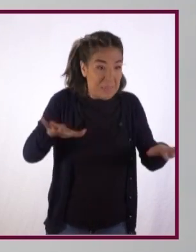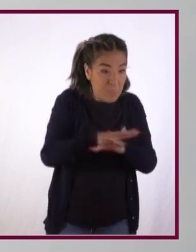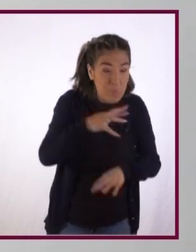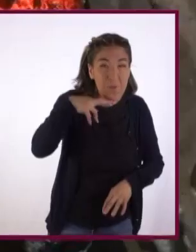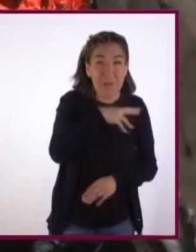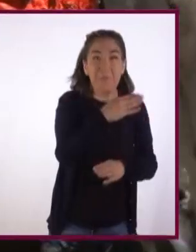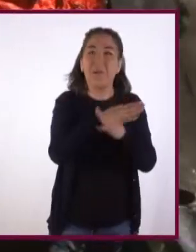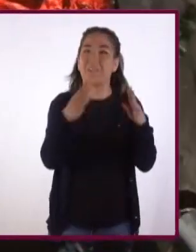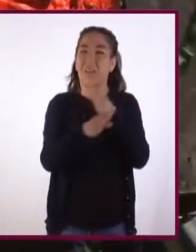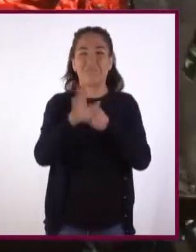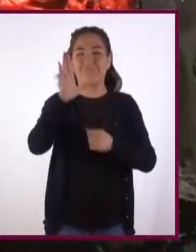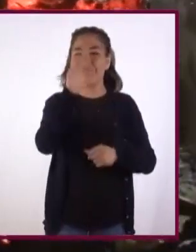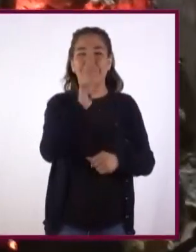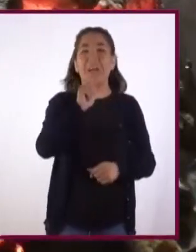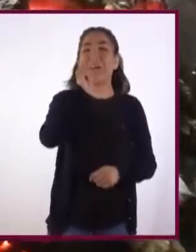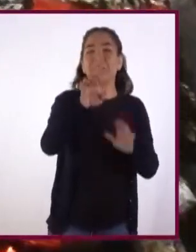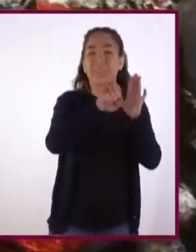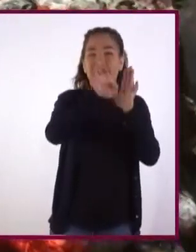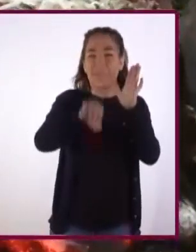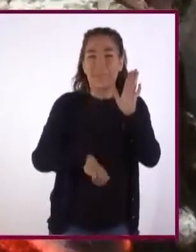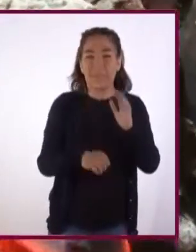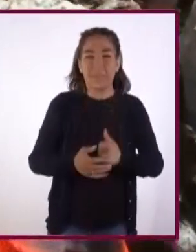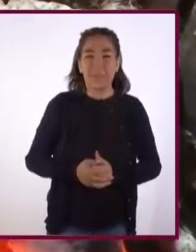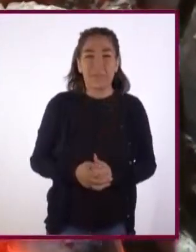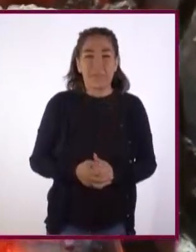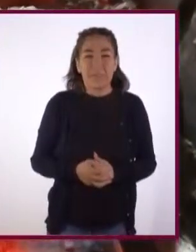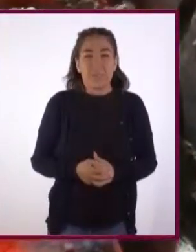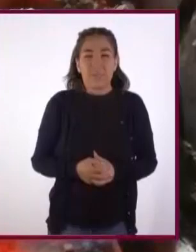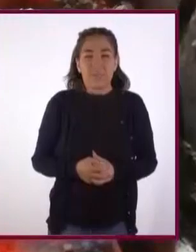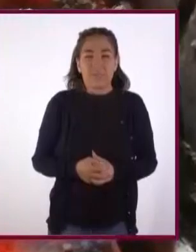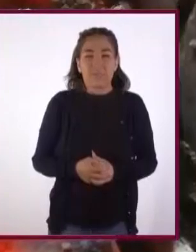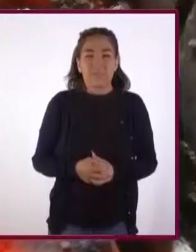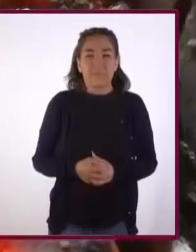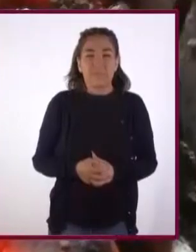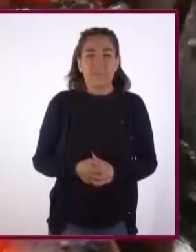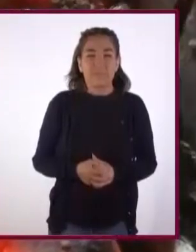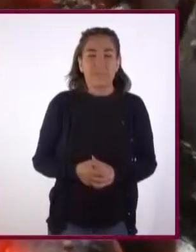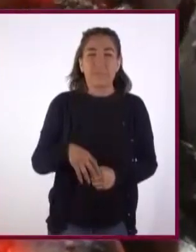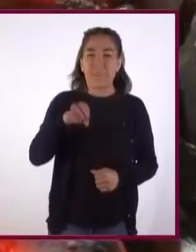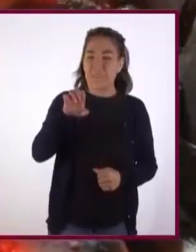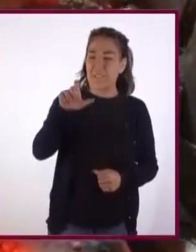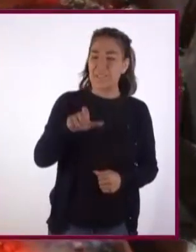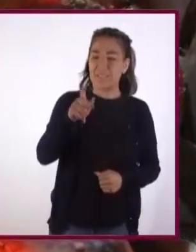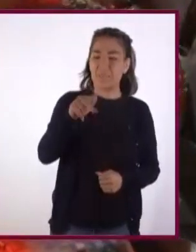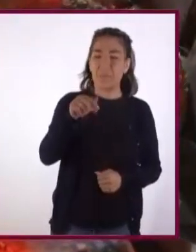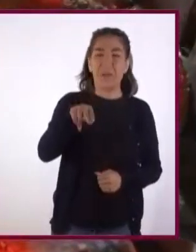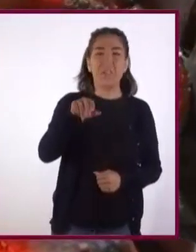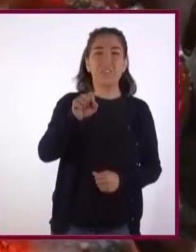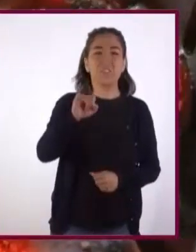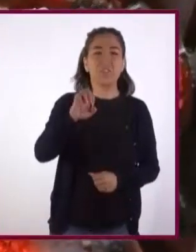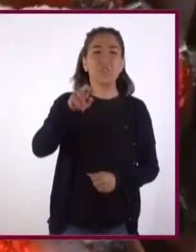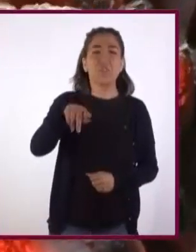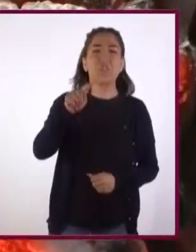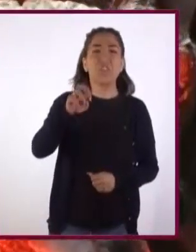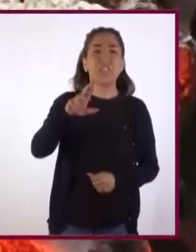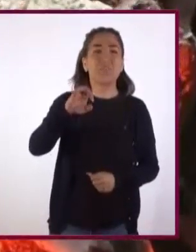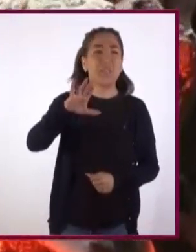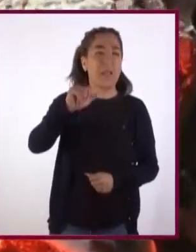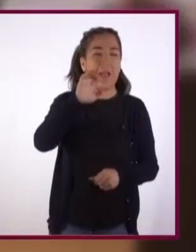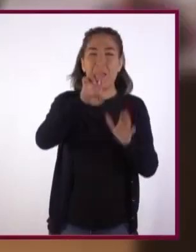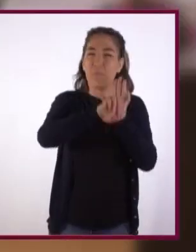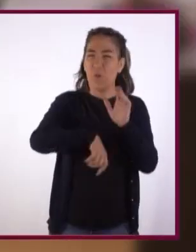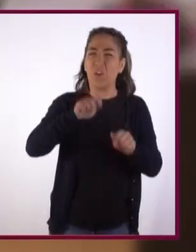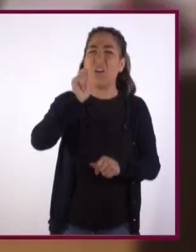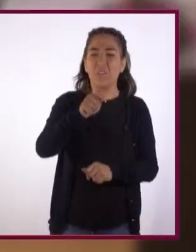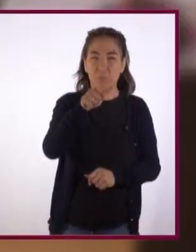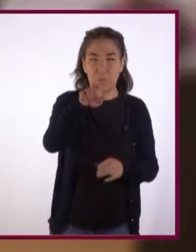tan rápido. Un ejemplo de esto es la expansión térmica. Si nosotros tenemos un trozo de vidrio